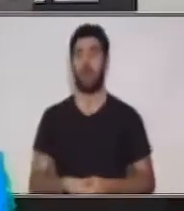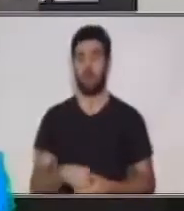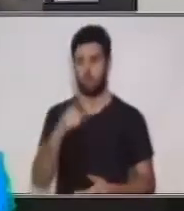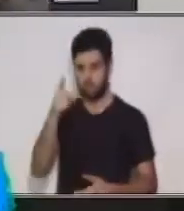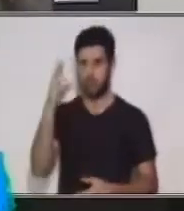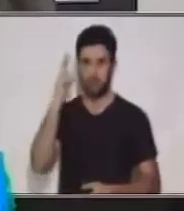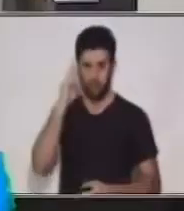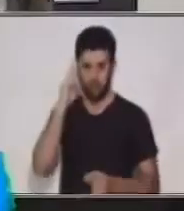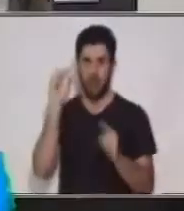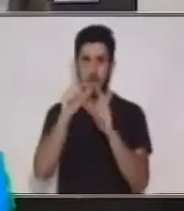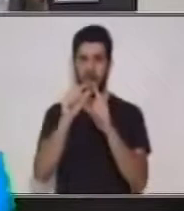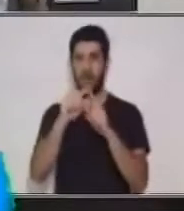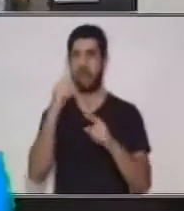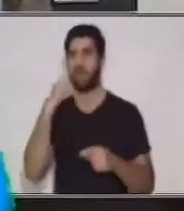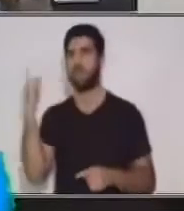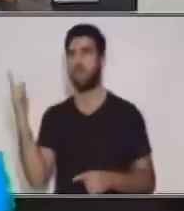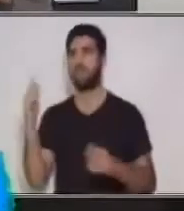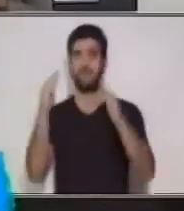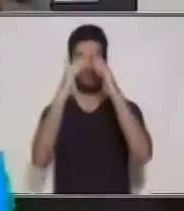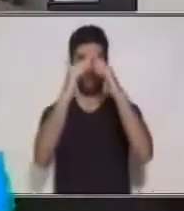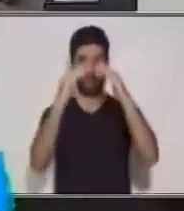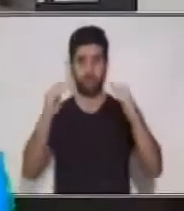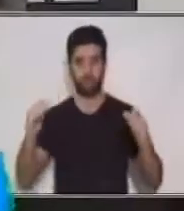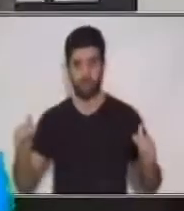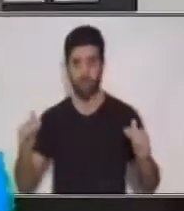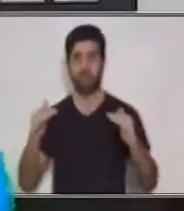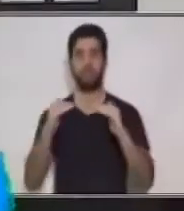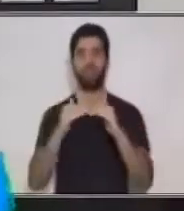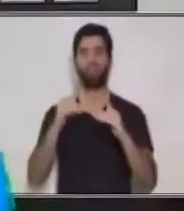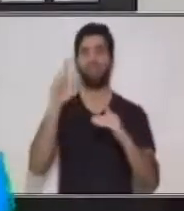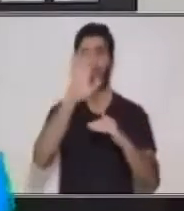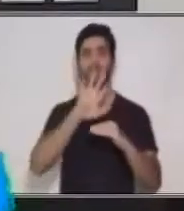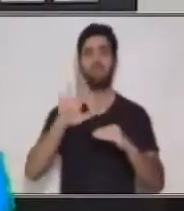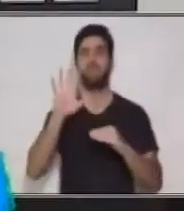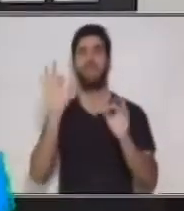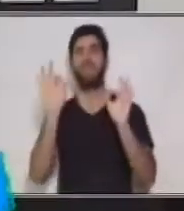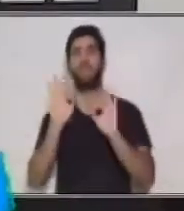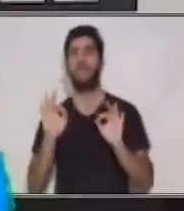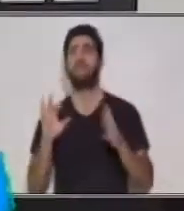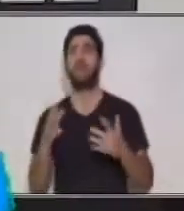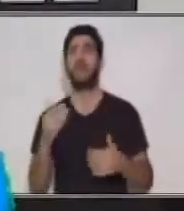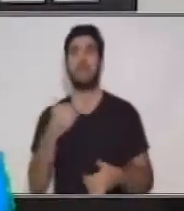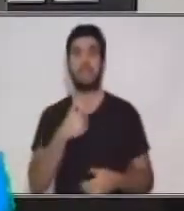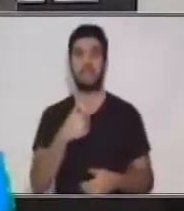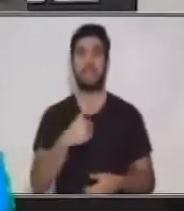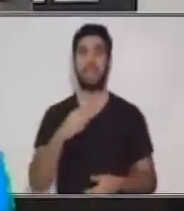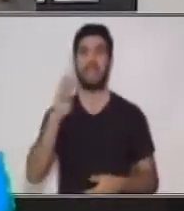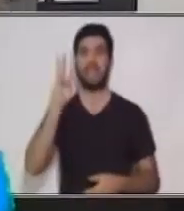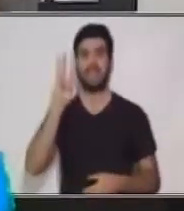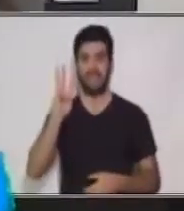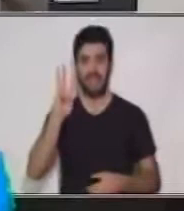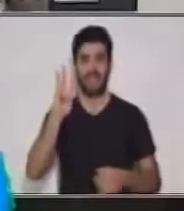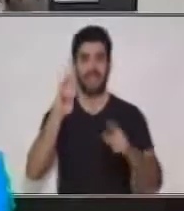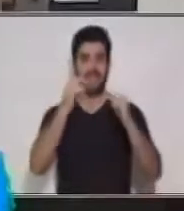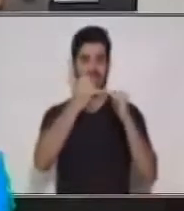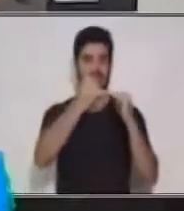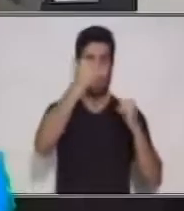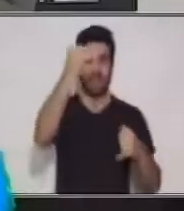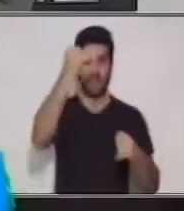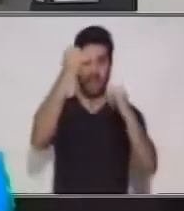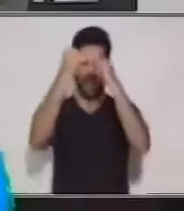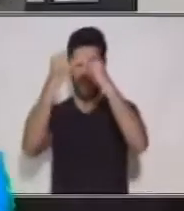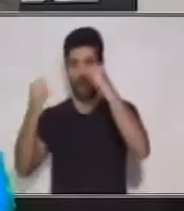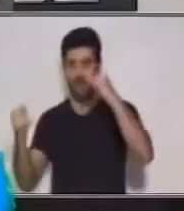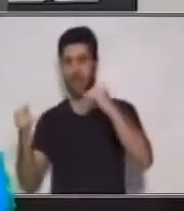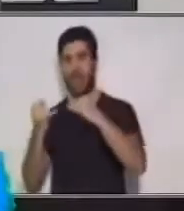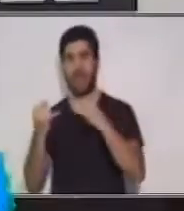bien, el triángulo equilátero es una figura geométrica formada por 3 lados o 3 líneas